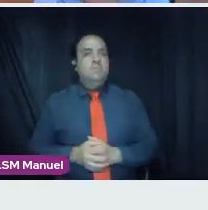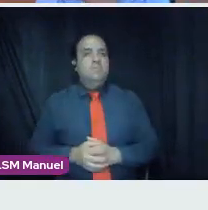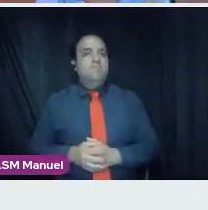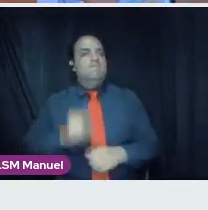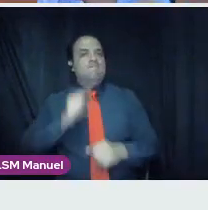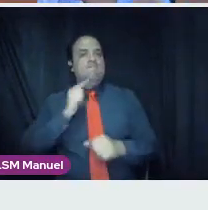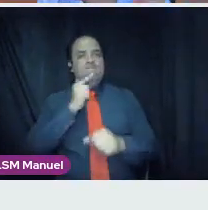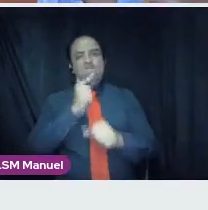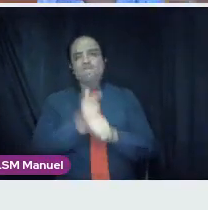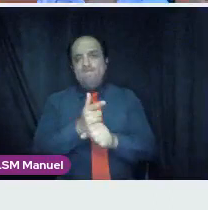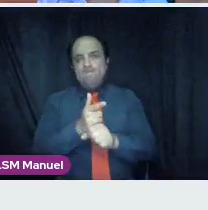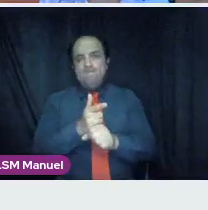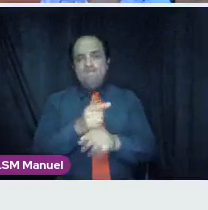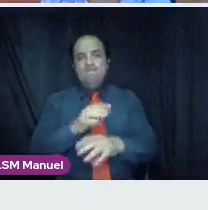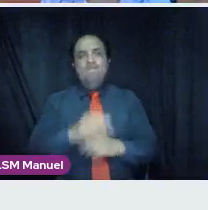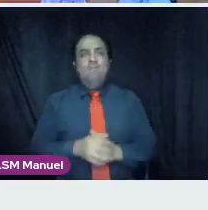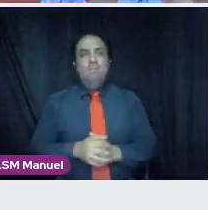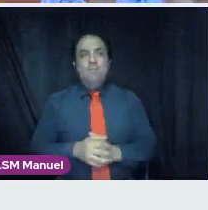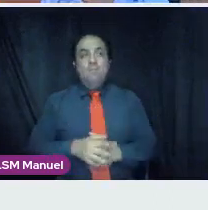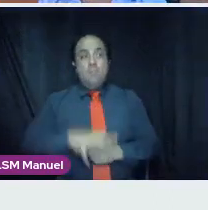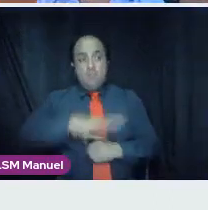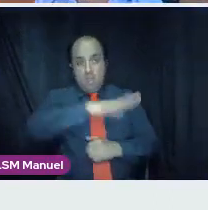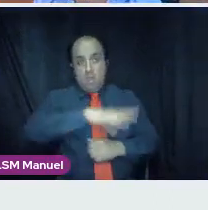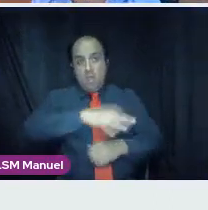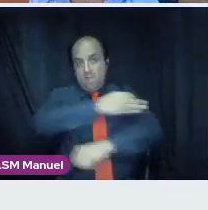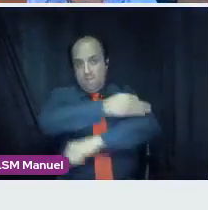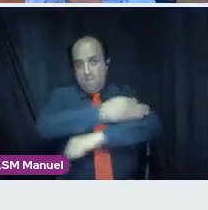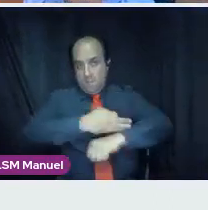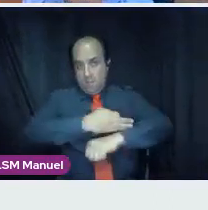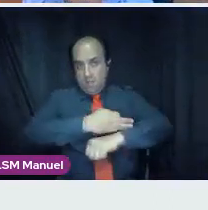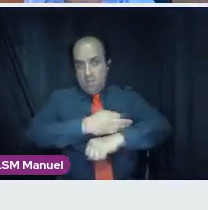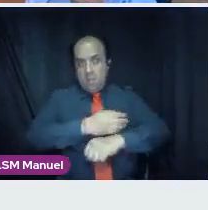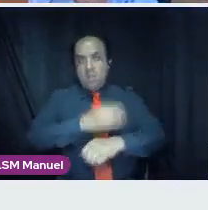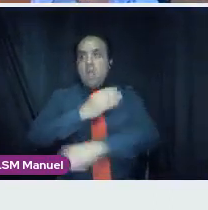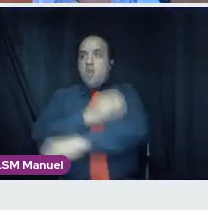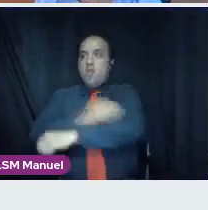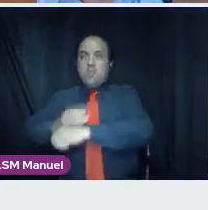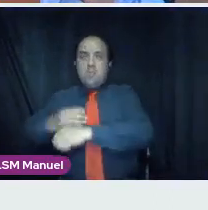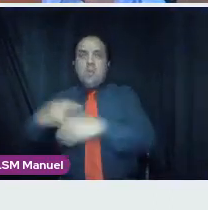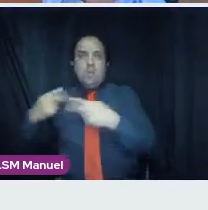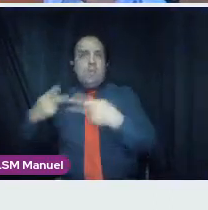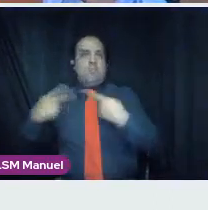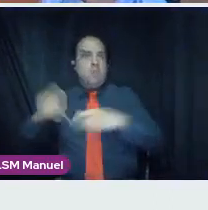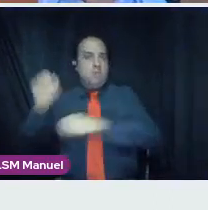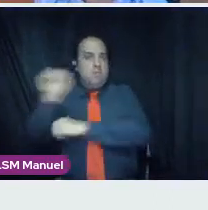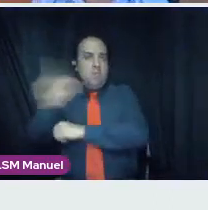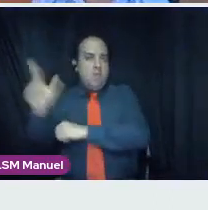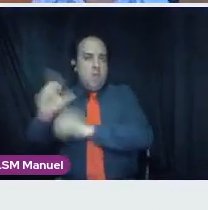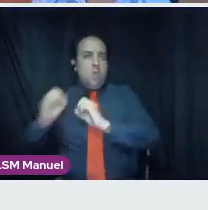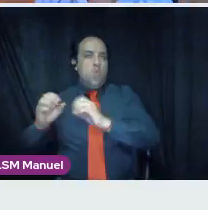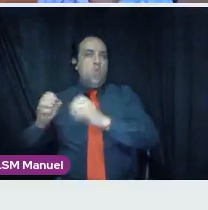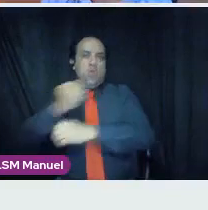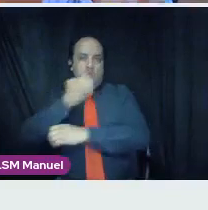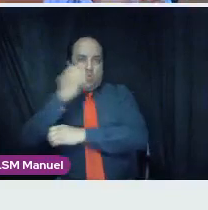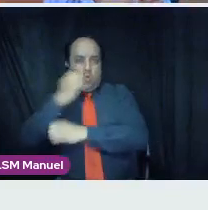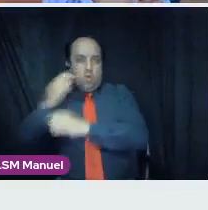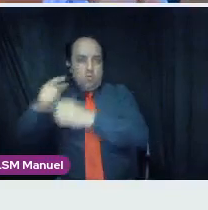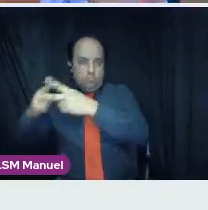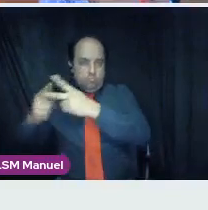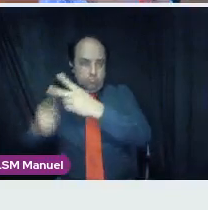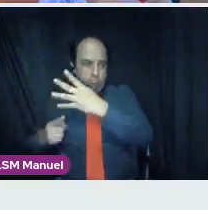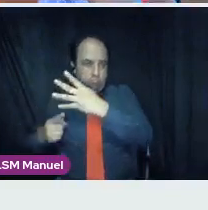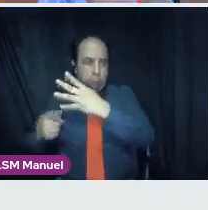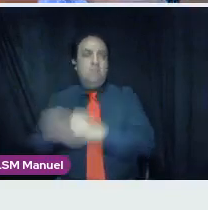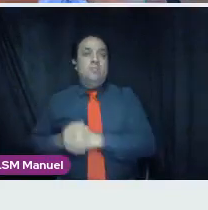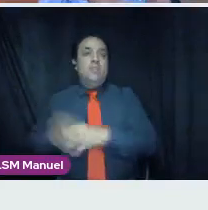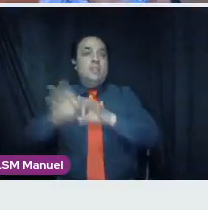que en el seno de la familia y en el acompañamiento de profesionales e instituciones de educación, es importante favorecer